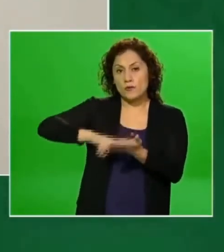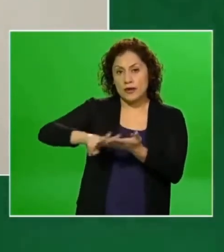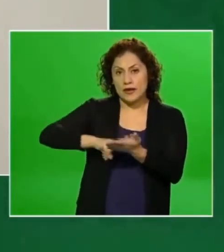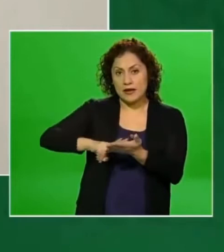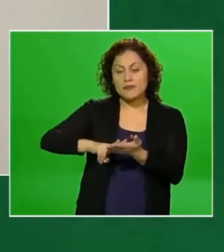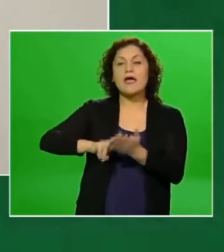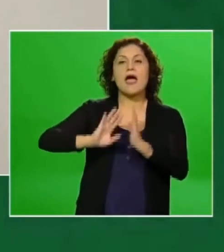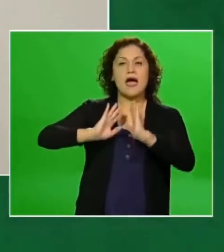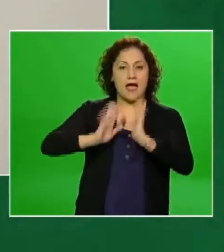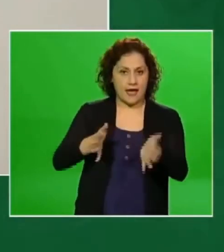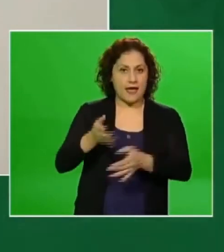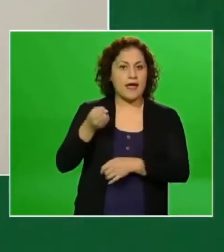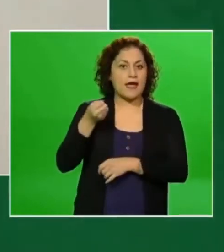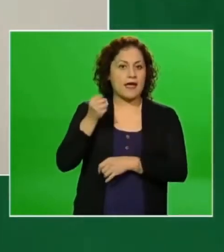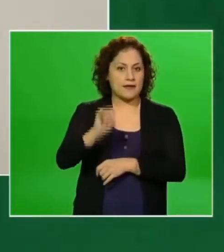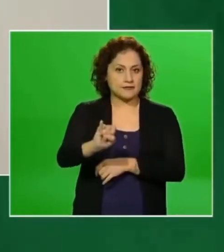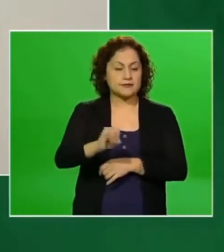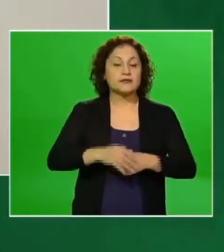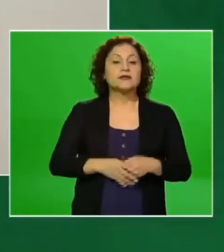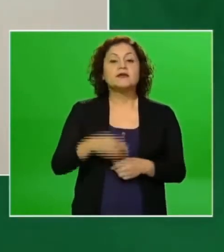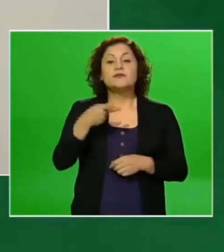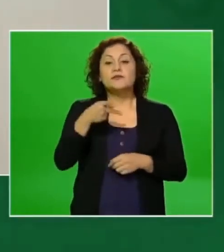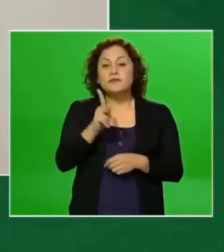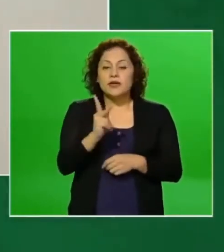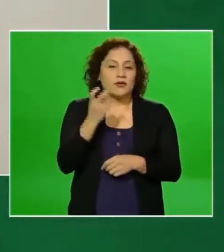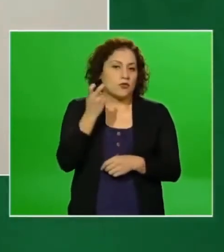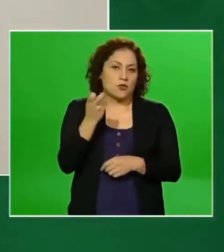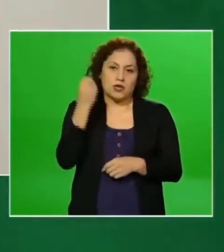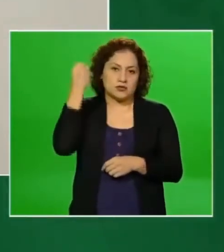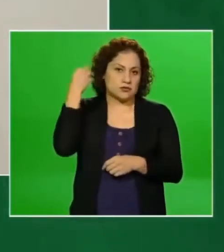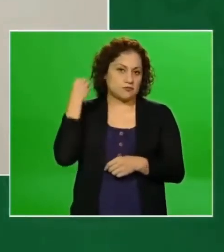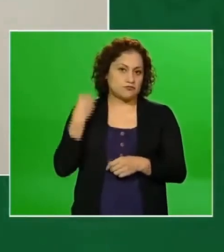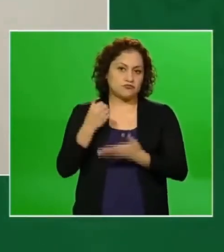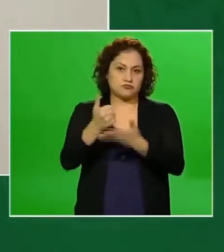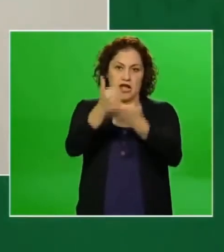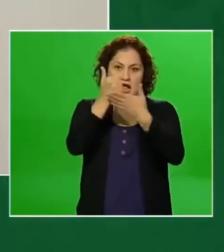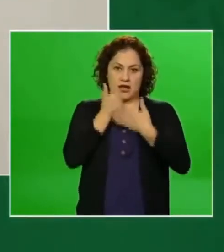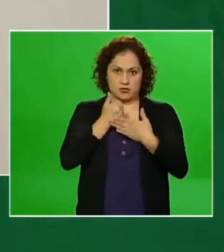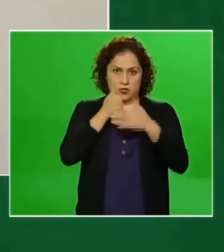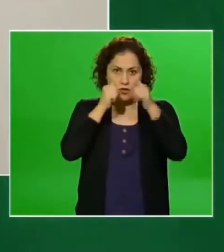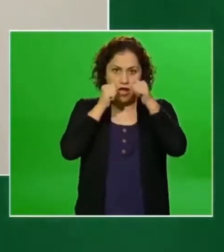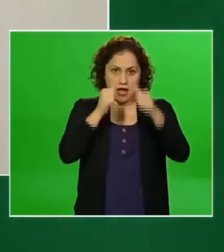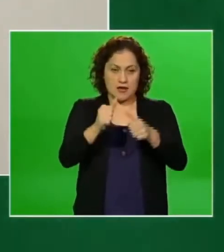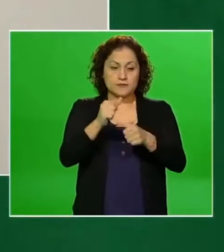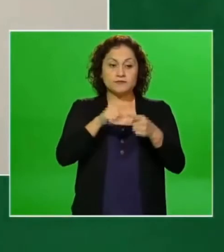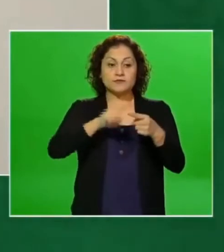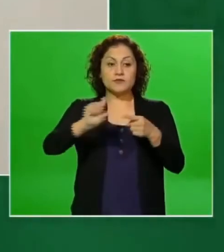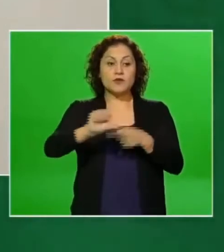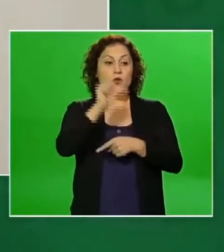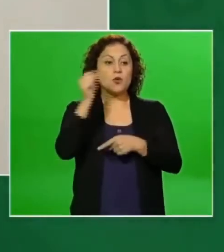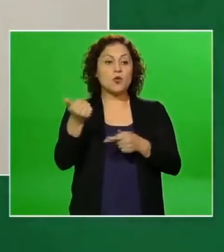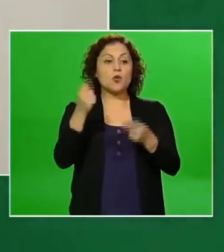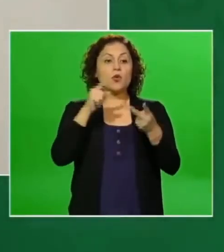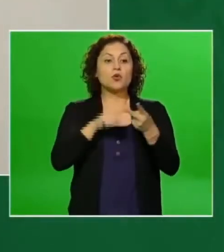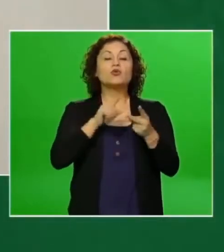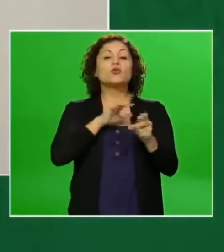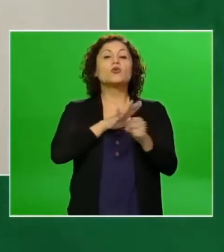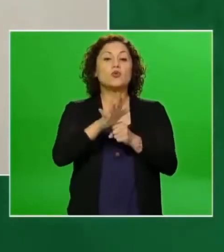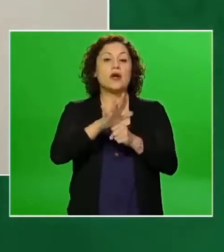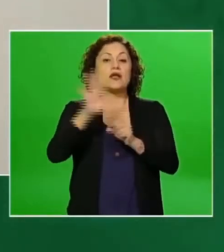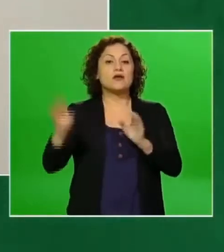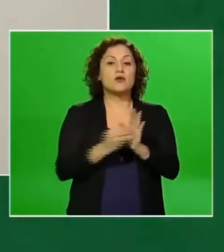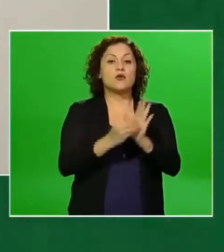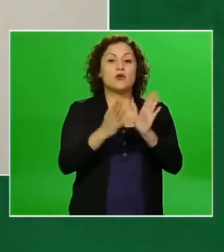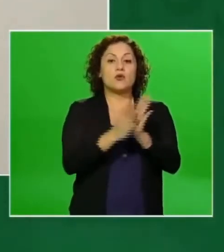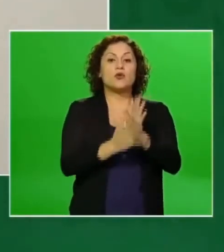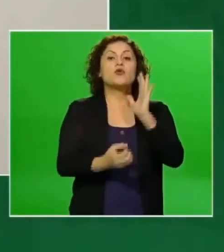verde. Obviamente este es un elemento de seguridad. El segundo elemento de seguridad que se sumó apenas este año fue